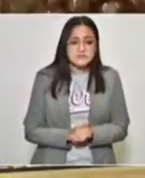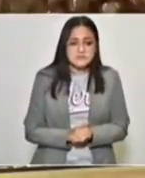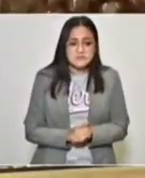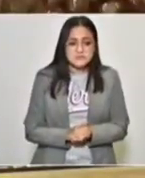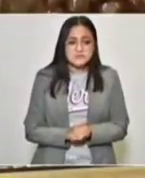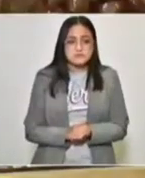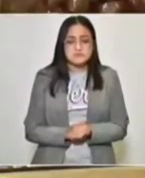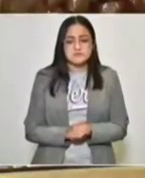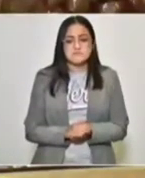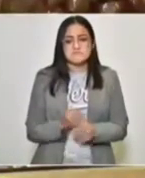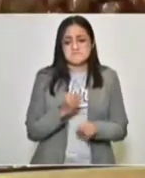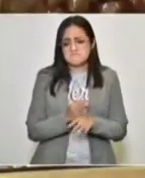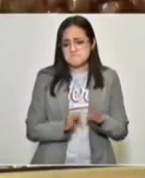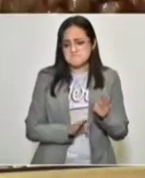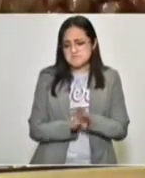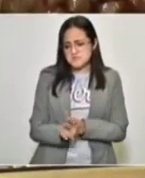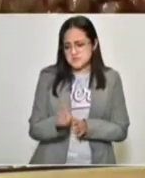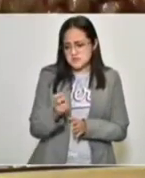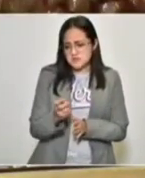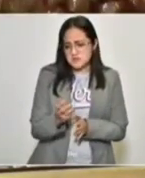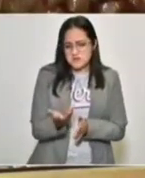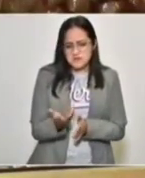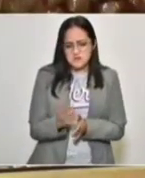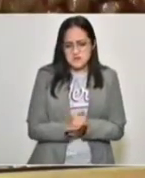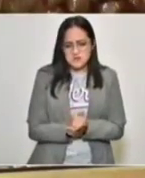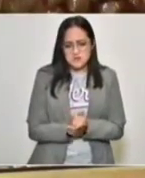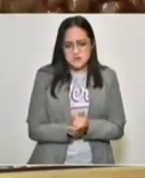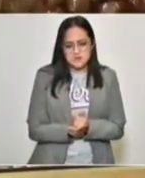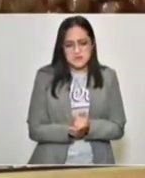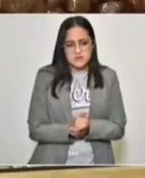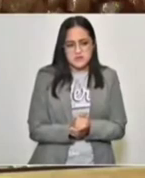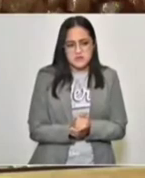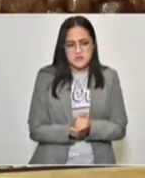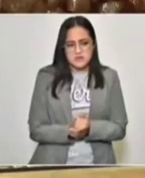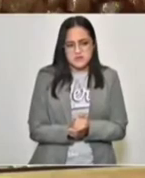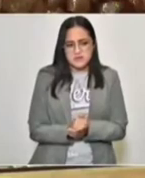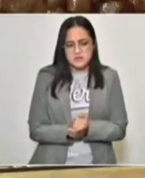los excesos y esas restricciones